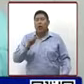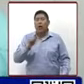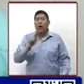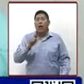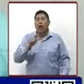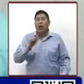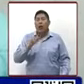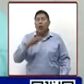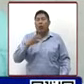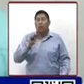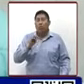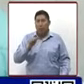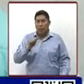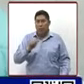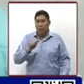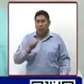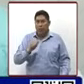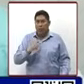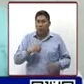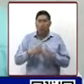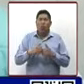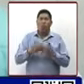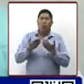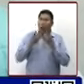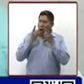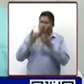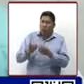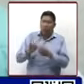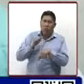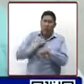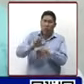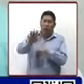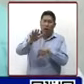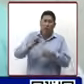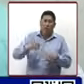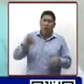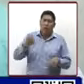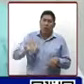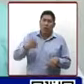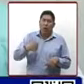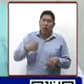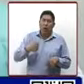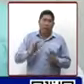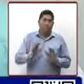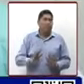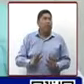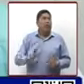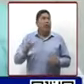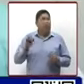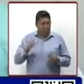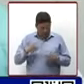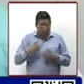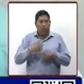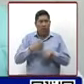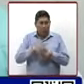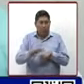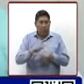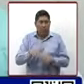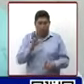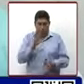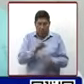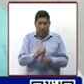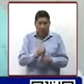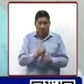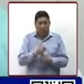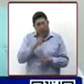una persona así, con este tipo de denuncia, sea enviada a un lugar que no corresponde? Sin lugar a dudas. Nosotros apenas identificamos